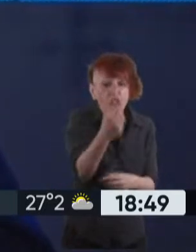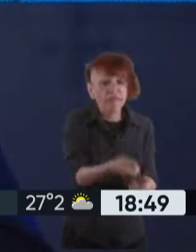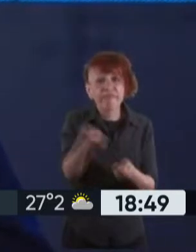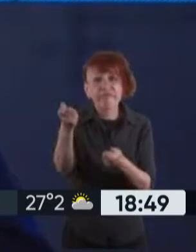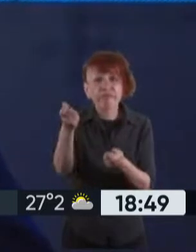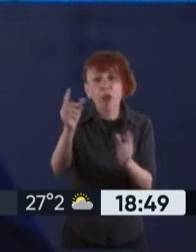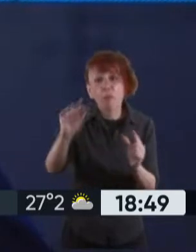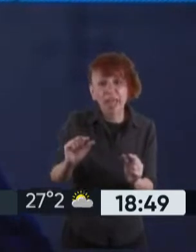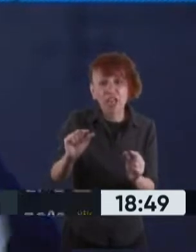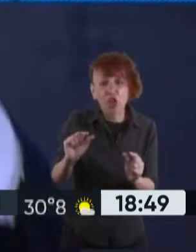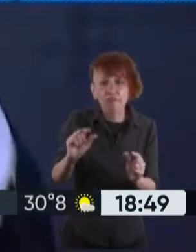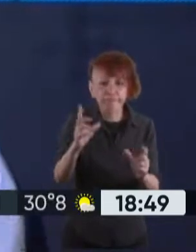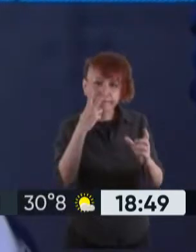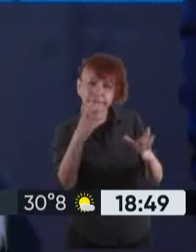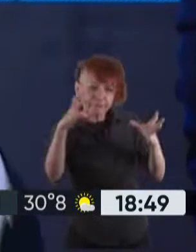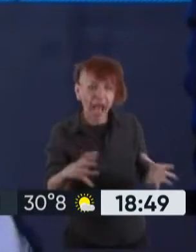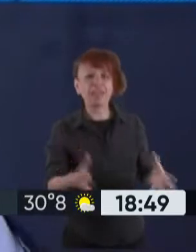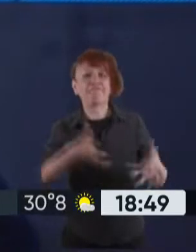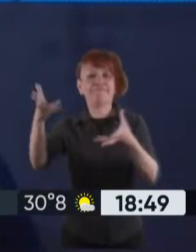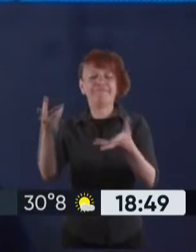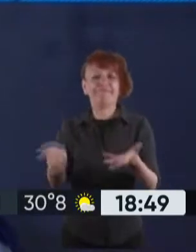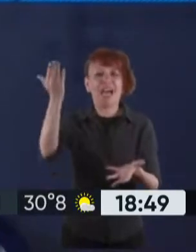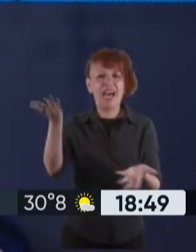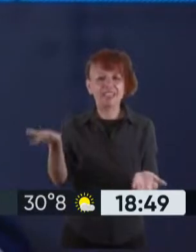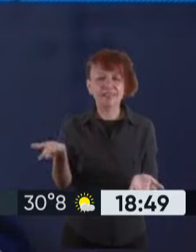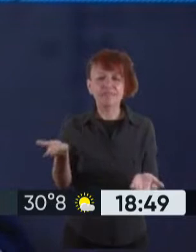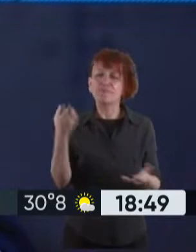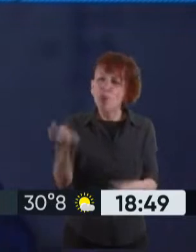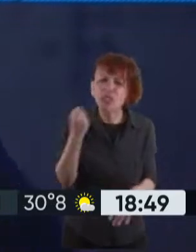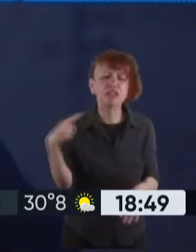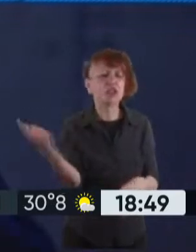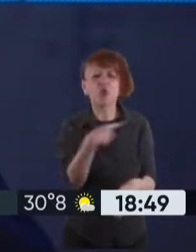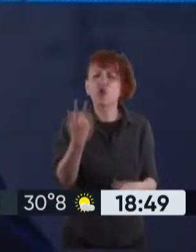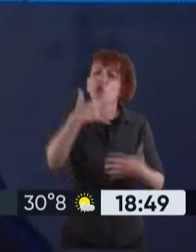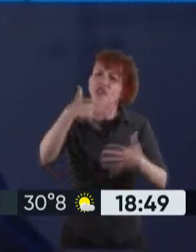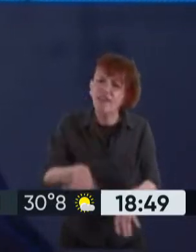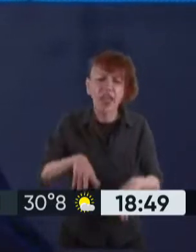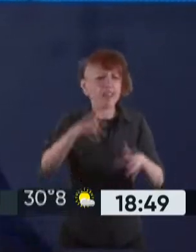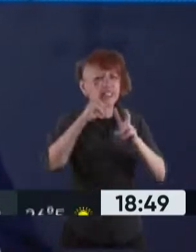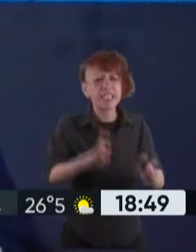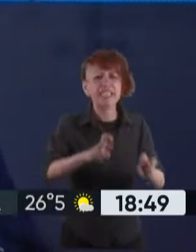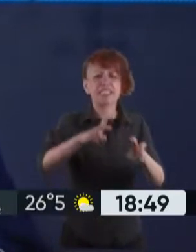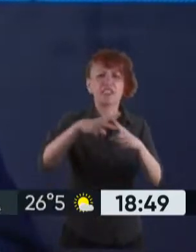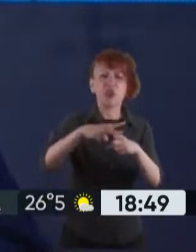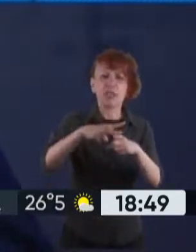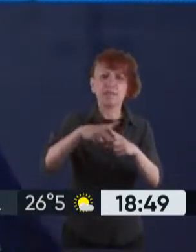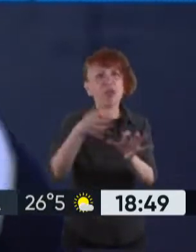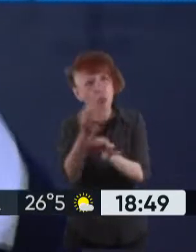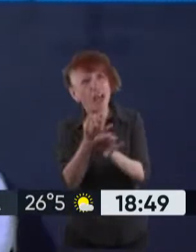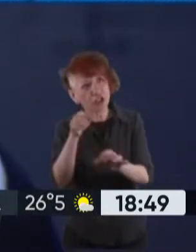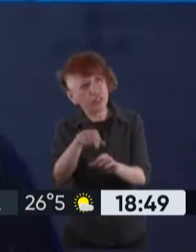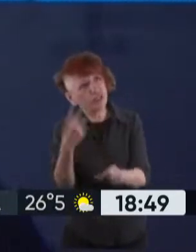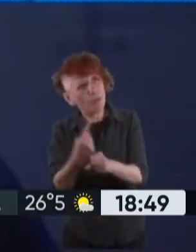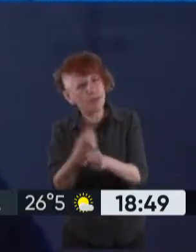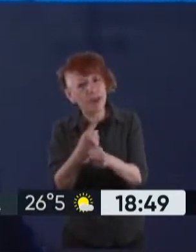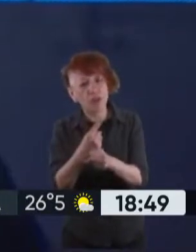El no entender que apostar a la ciencia y a la tecnología y a la educación, primero, el no